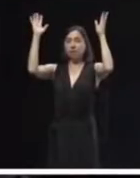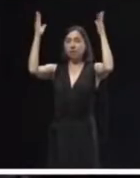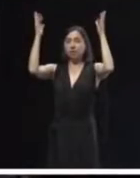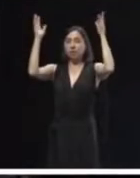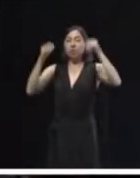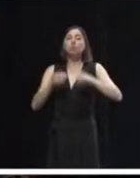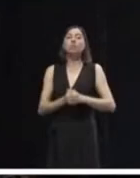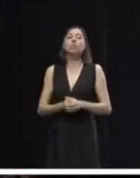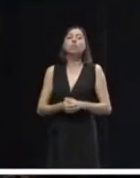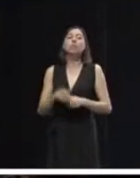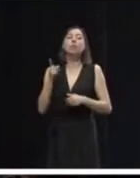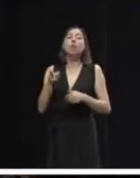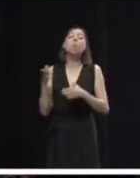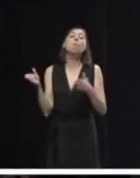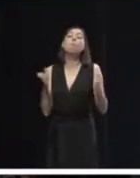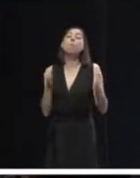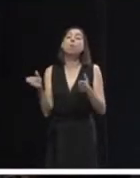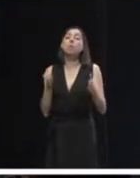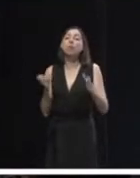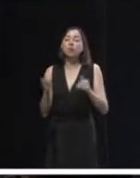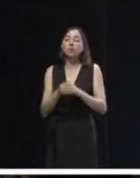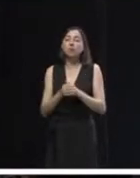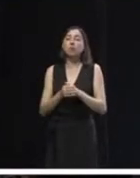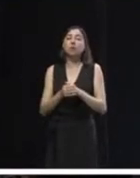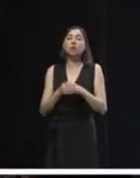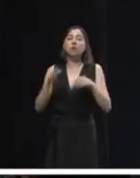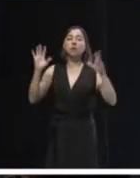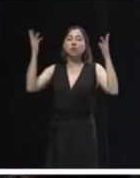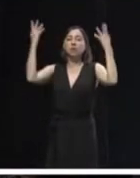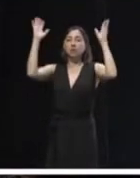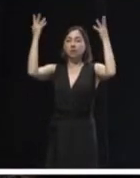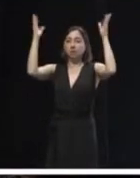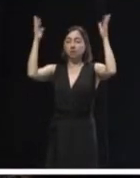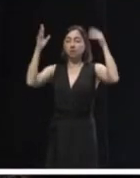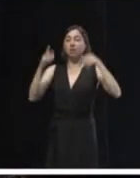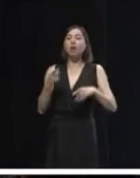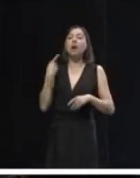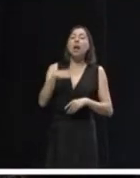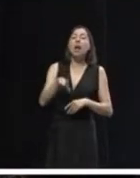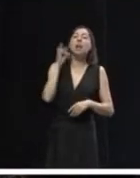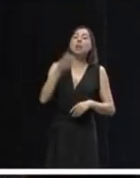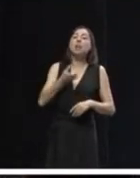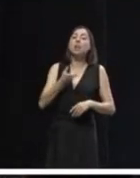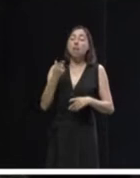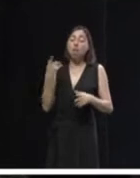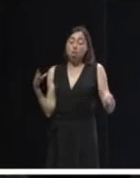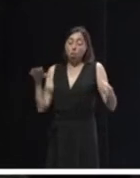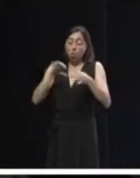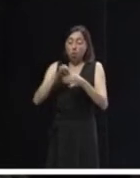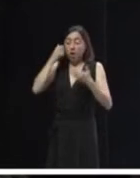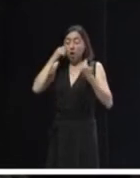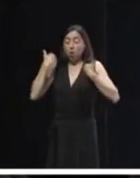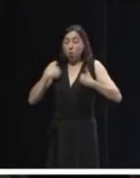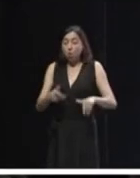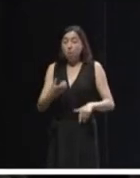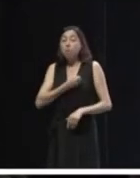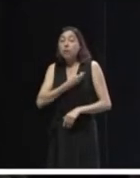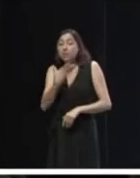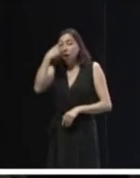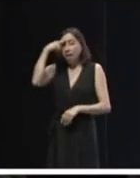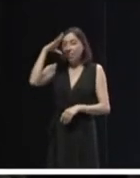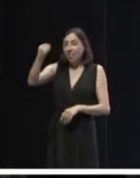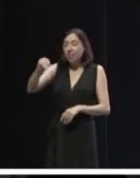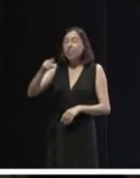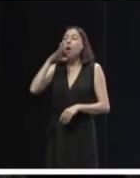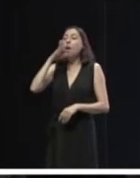Es un momento en el que había que meter cuerpo, pasión e inteligencia, justamente porque